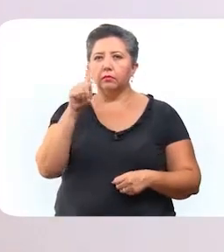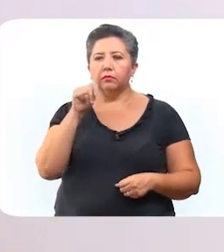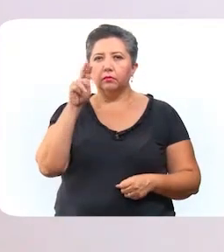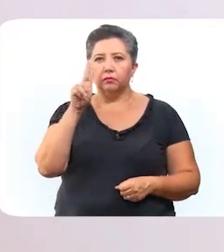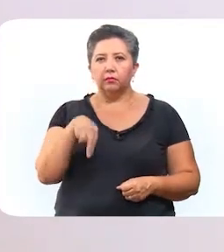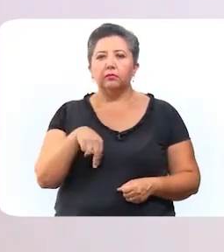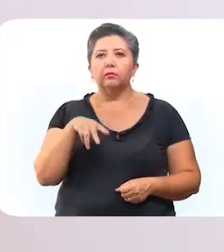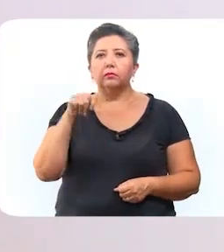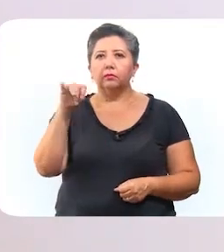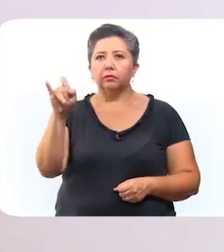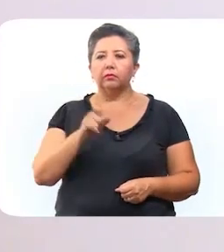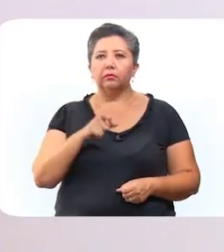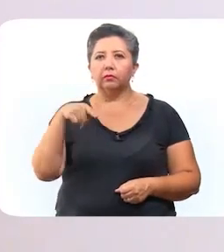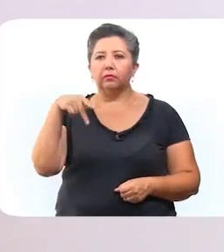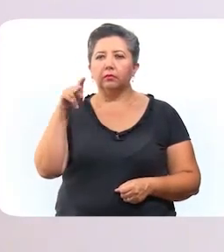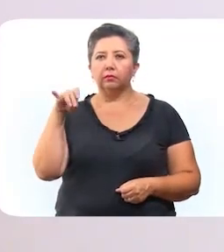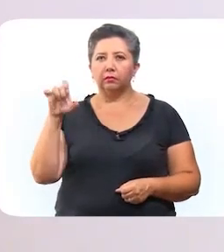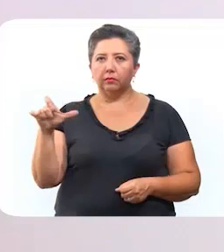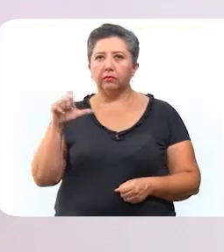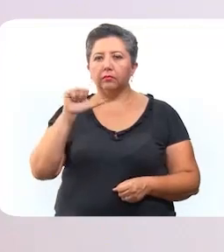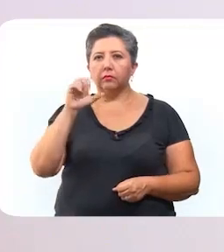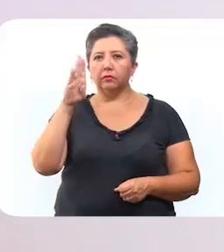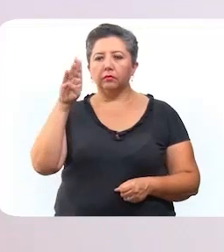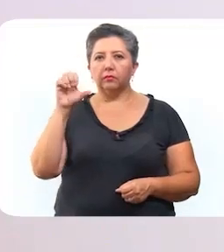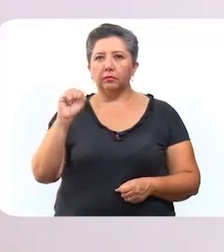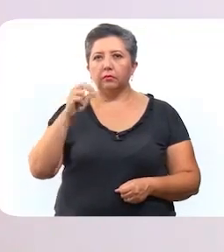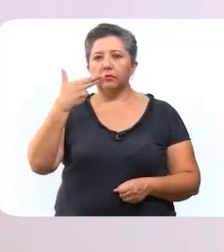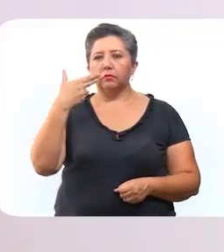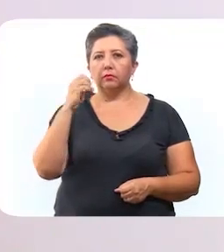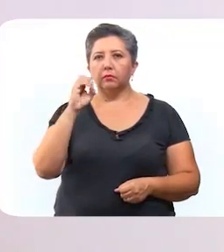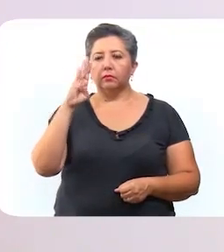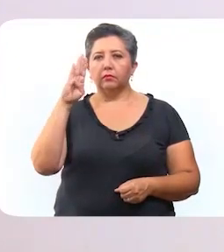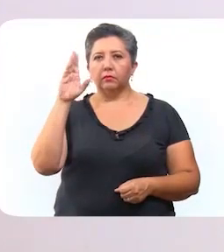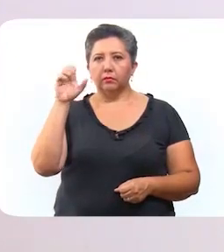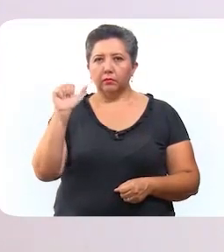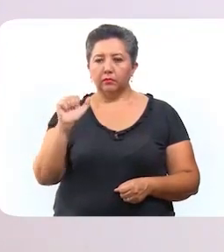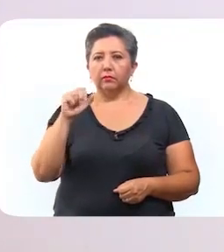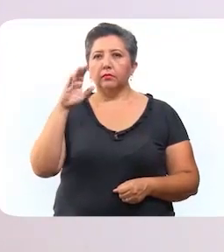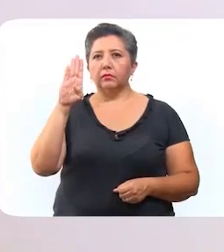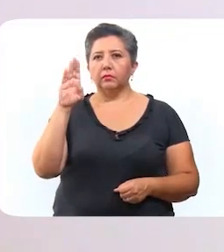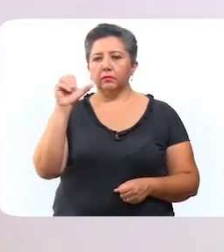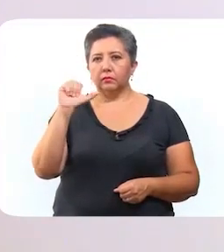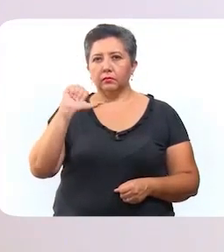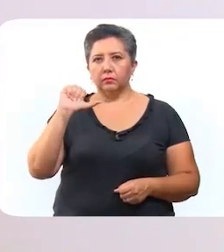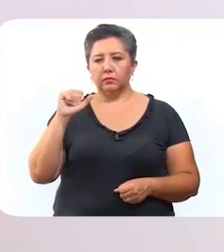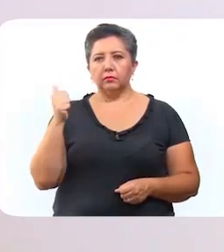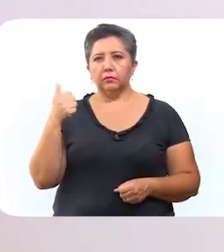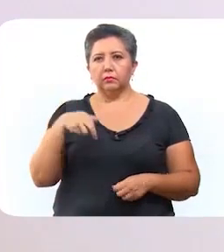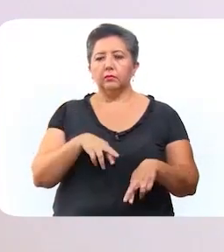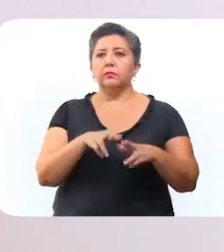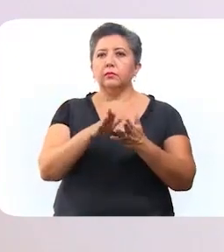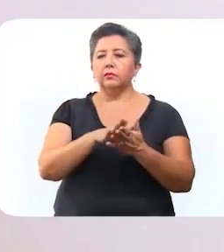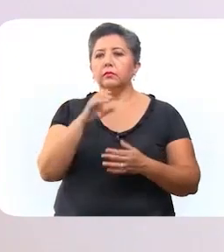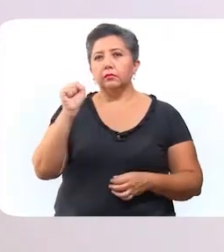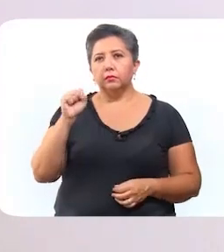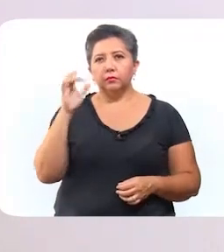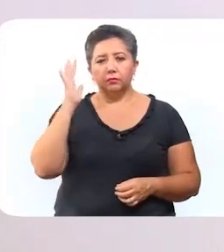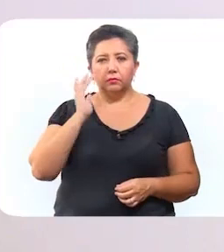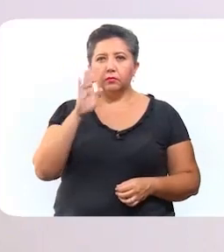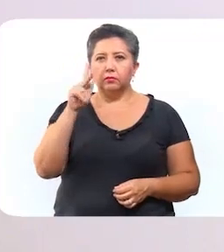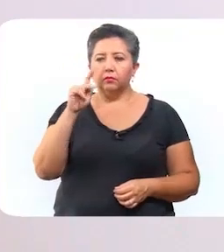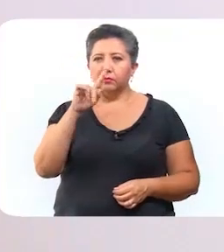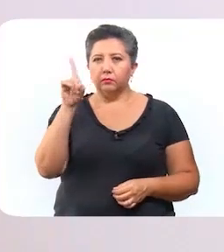Tzitzantún, Tixcacalcupul, Temash, Abalá, Jocabá, Teabo, Joctún, Vaca, Cusamá, Río Lagarto, San Felipe y